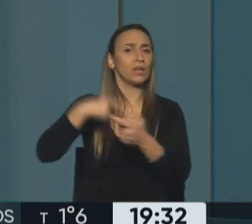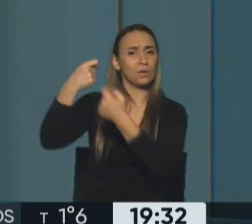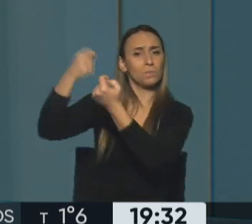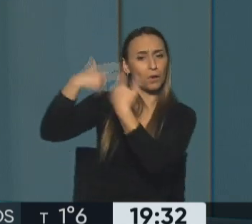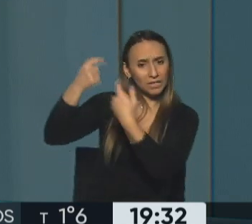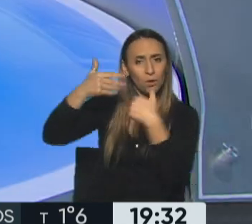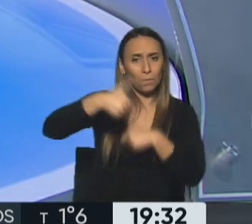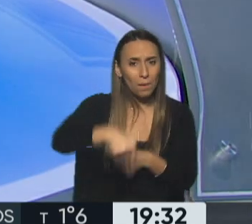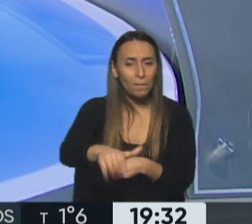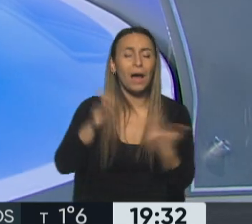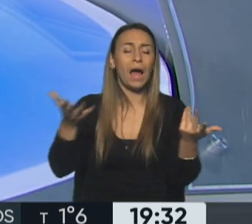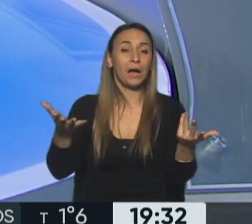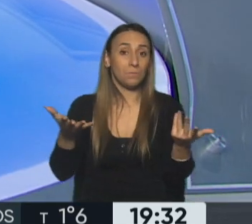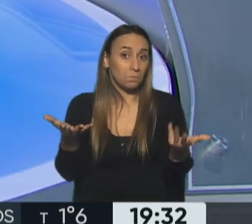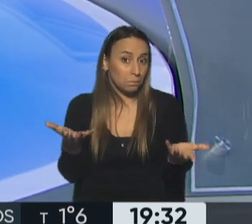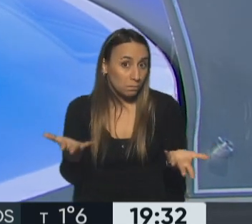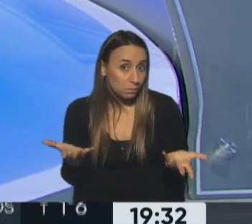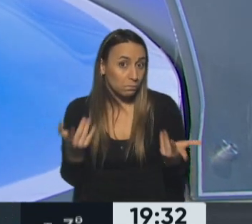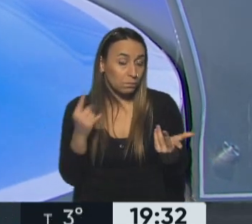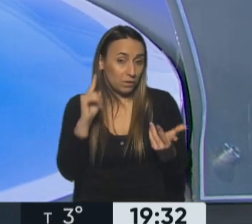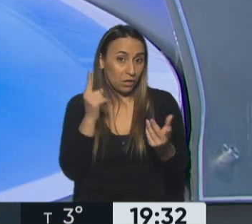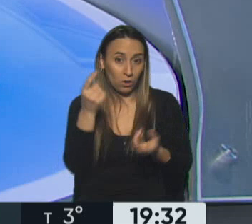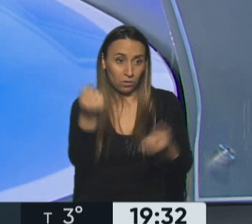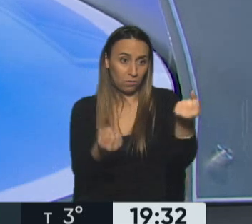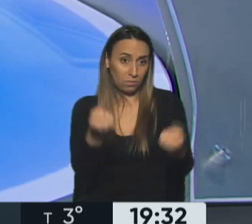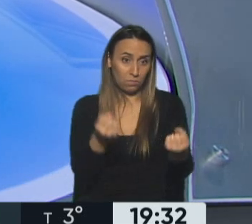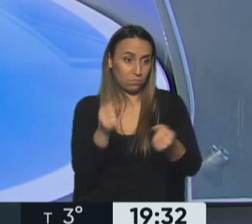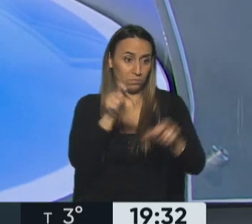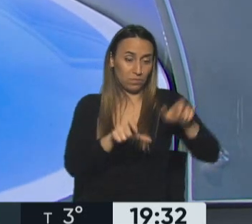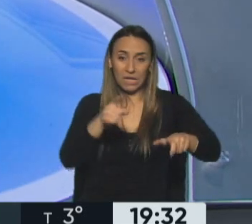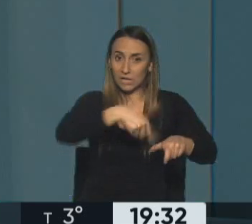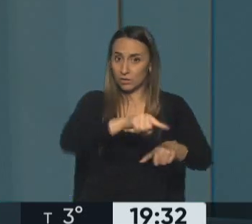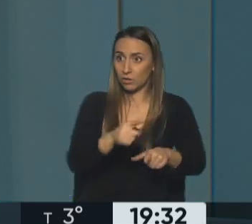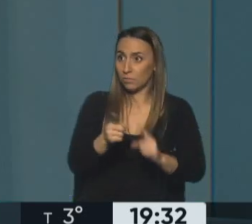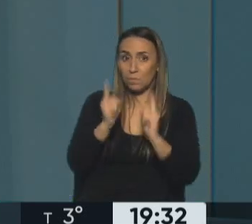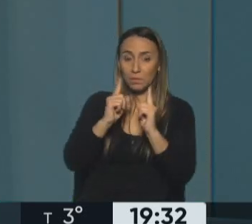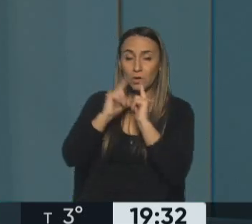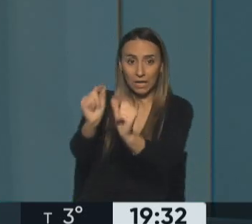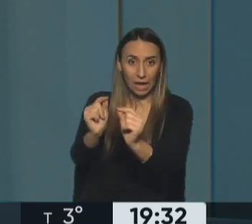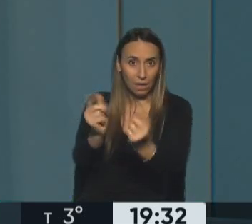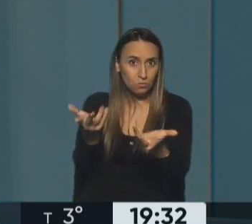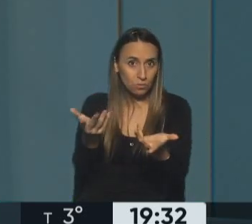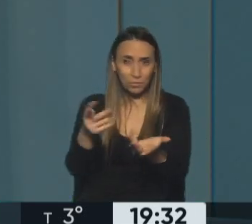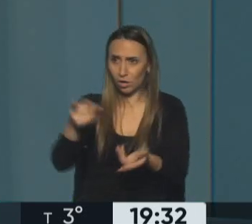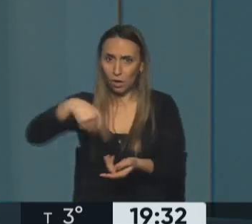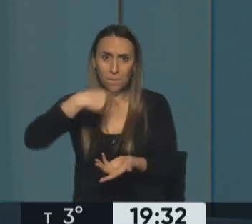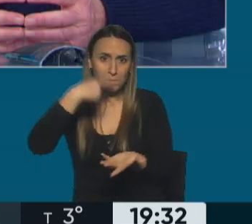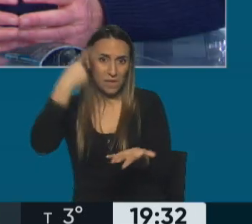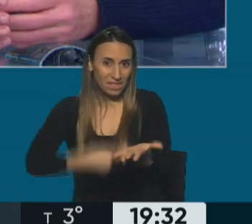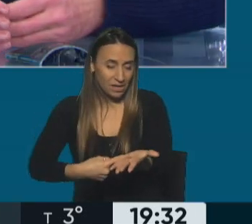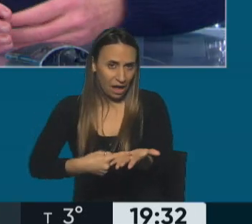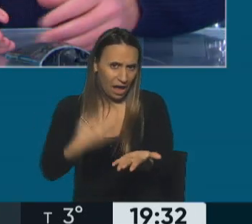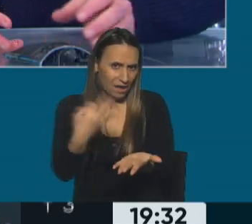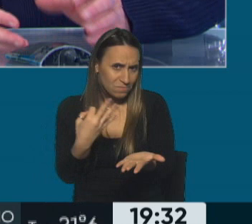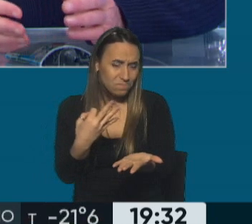embargo, los transportistas mantienen las mismas demandas. ¿Alcanzan estas medidas? ¿Qué más Bueno, hay que hacer? Lo que